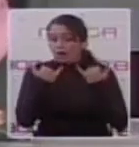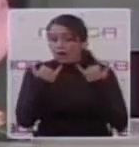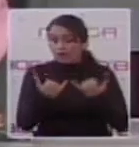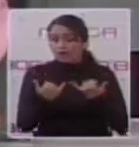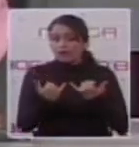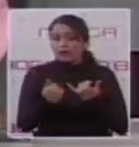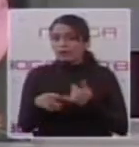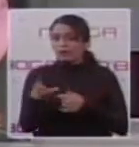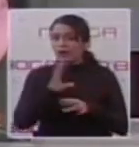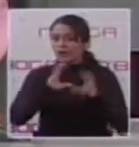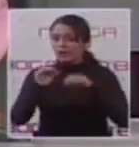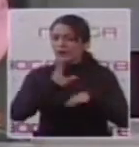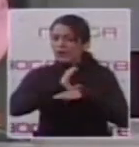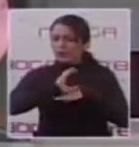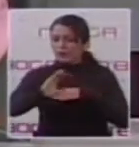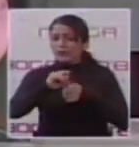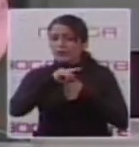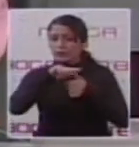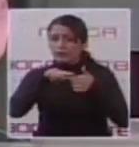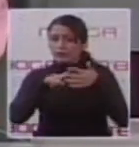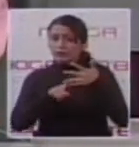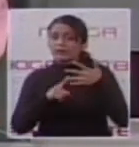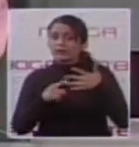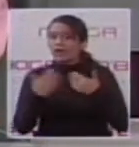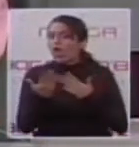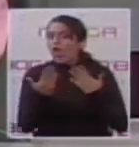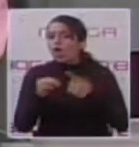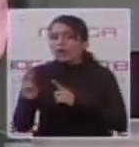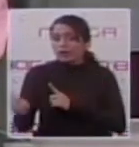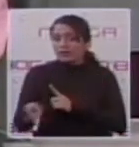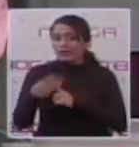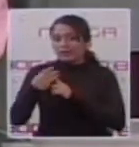Con ustedes cinco consejos extraídos de la página